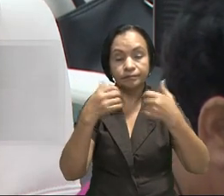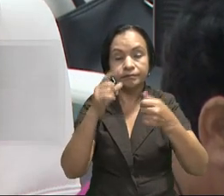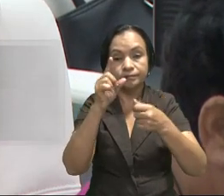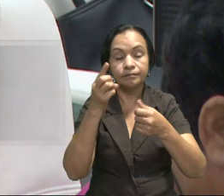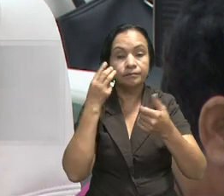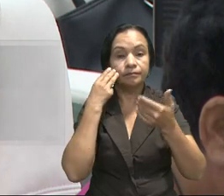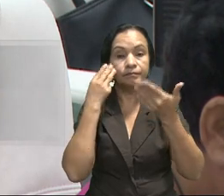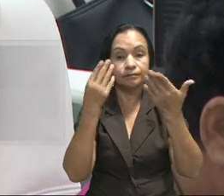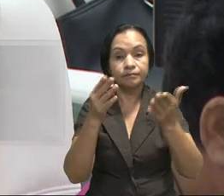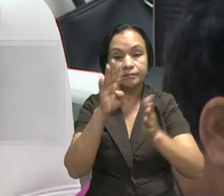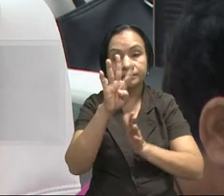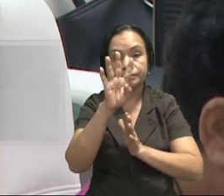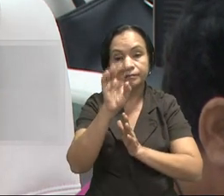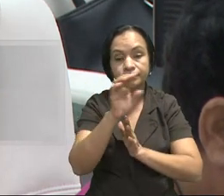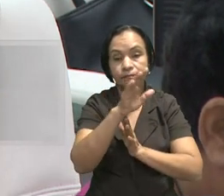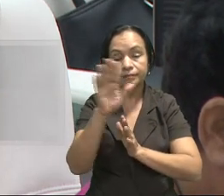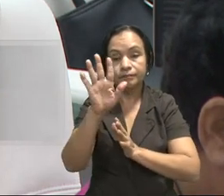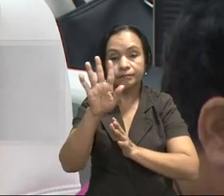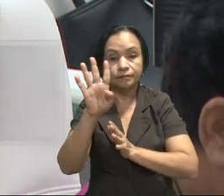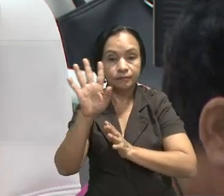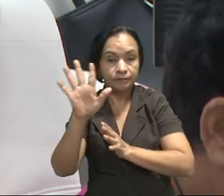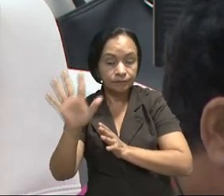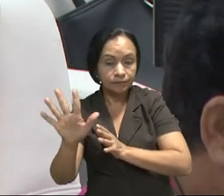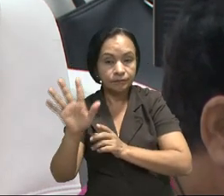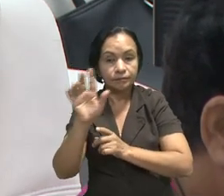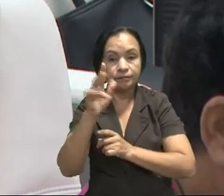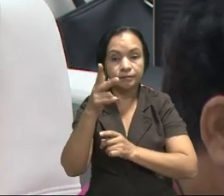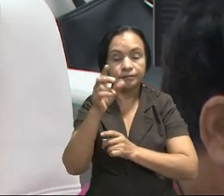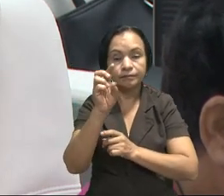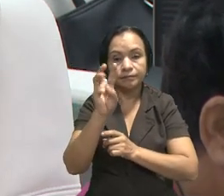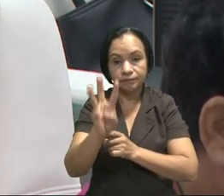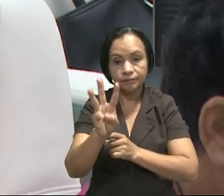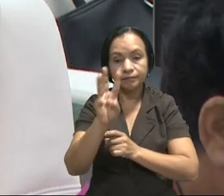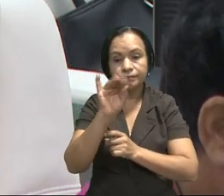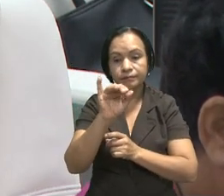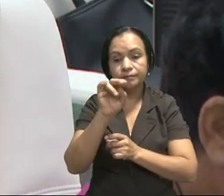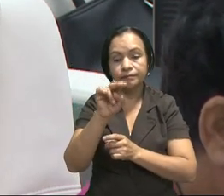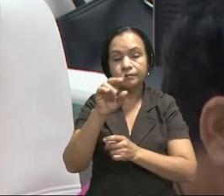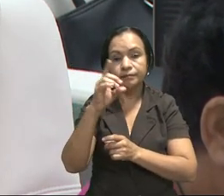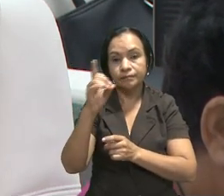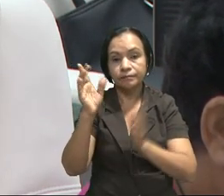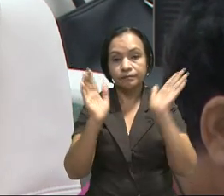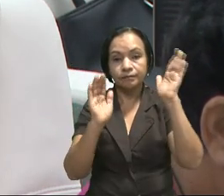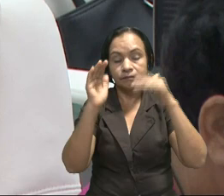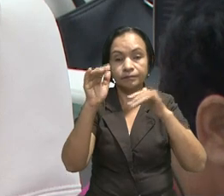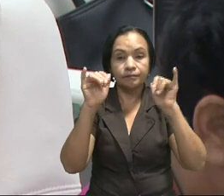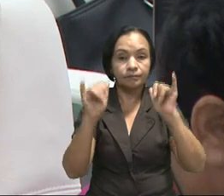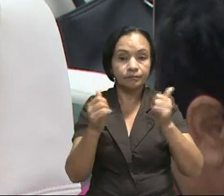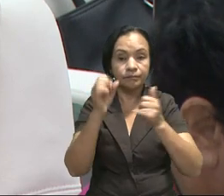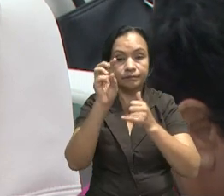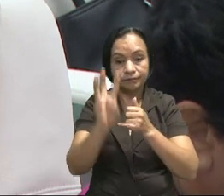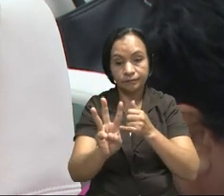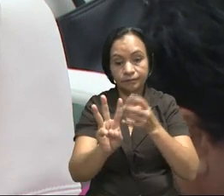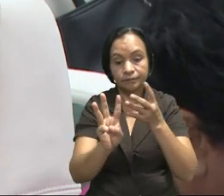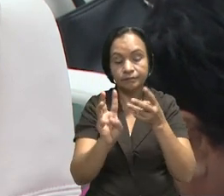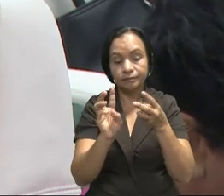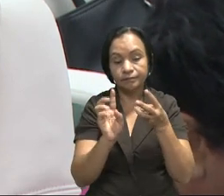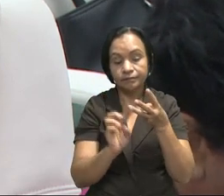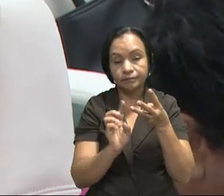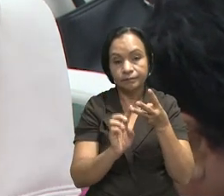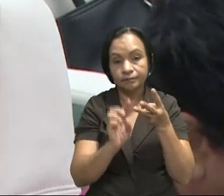mayo, categoría 40-45 años. En el 83, también por el IND, diploma por haber obtenido tercer lugar en la categoría